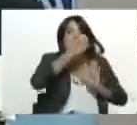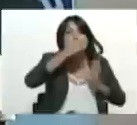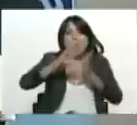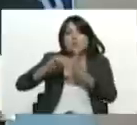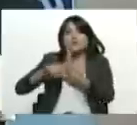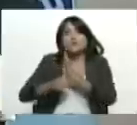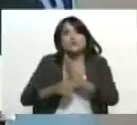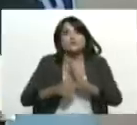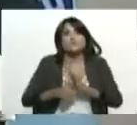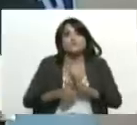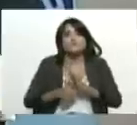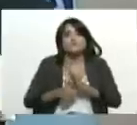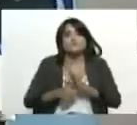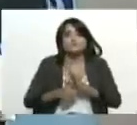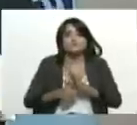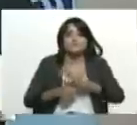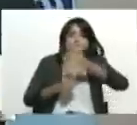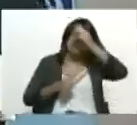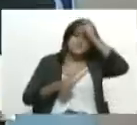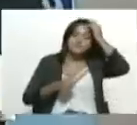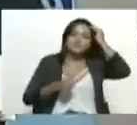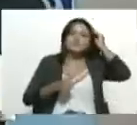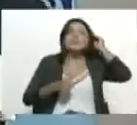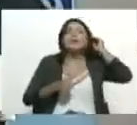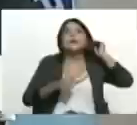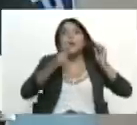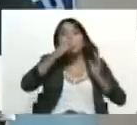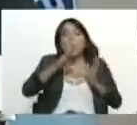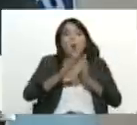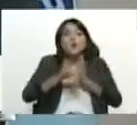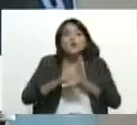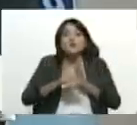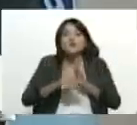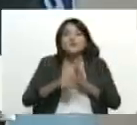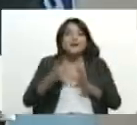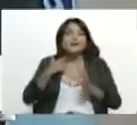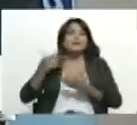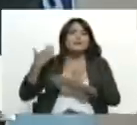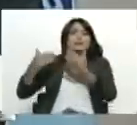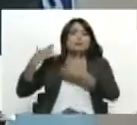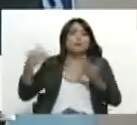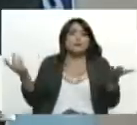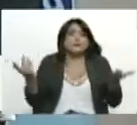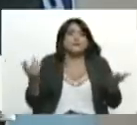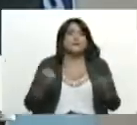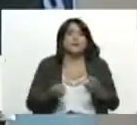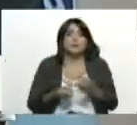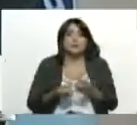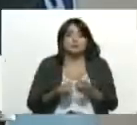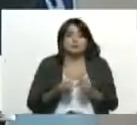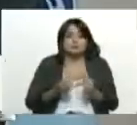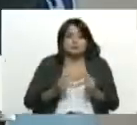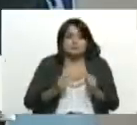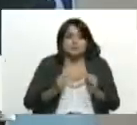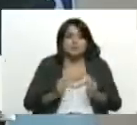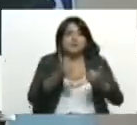civilización nació la civilización y nació el flagelo de la corrupción